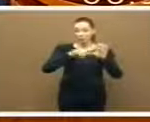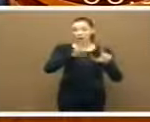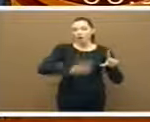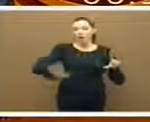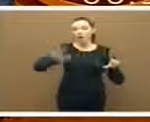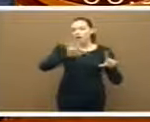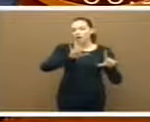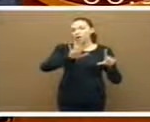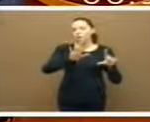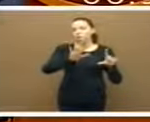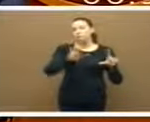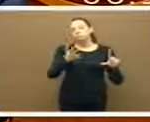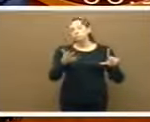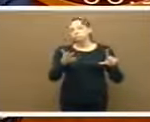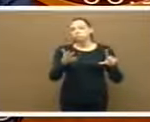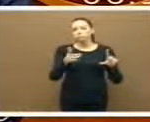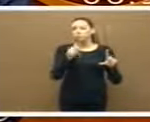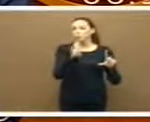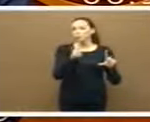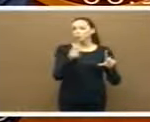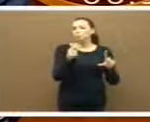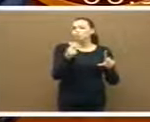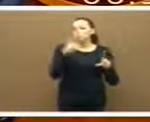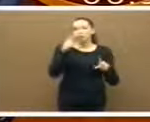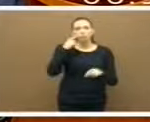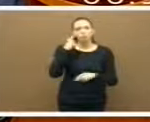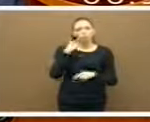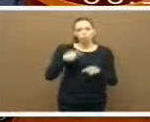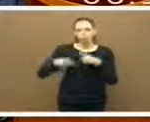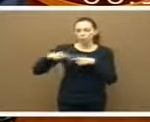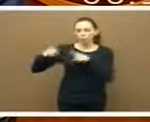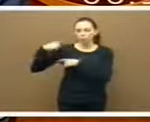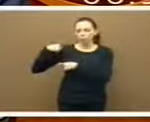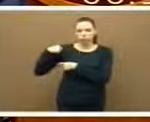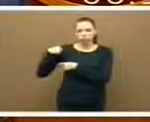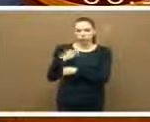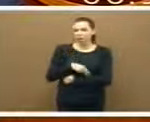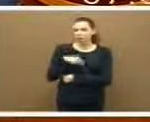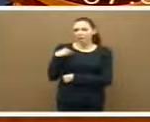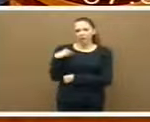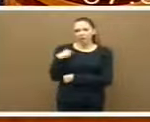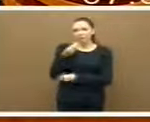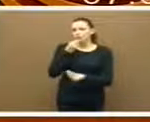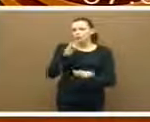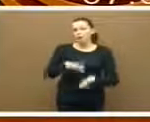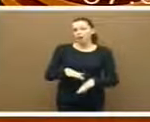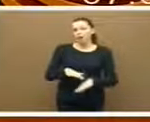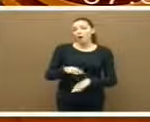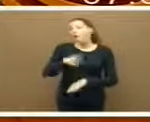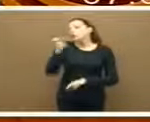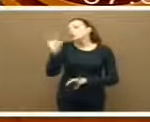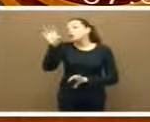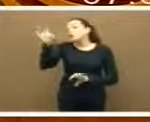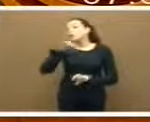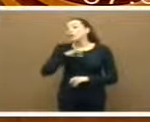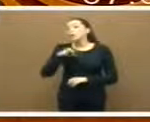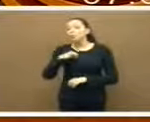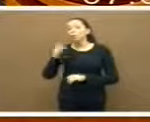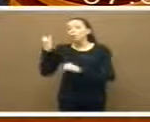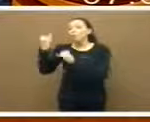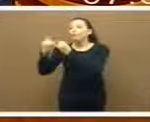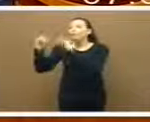principalmente los festejos taurinos populares, tiene un arraigo y una tradición casi generalizado. Podemos decir que nuestra comunidad, un pueblo, un